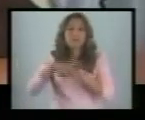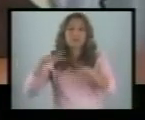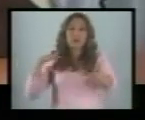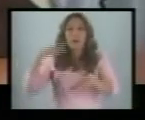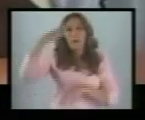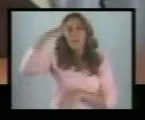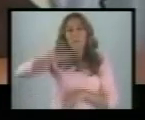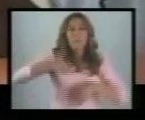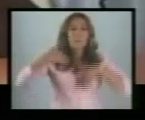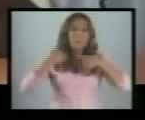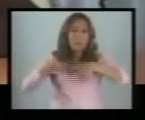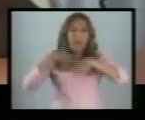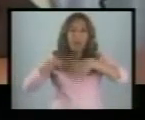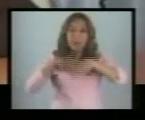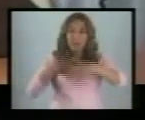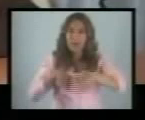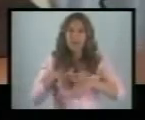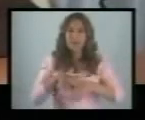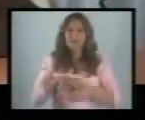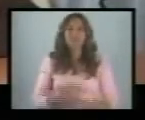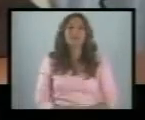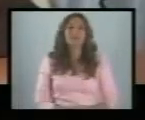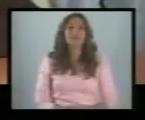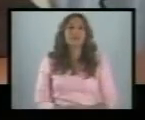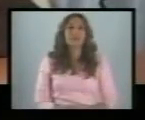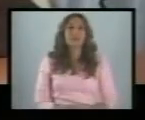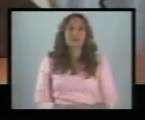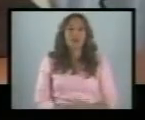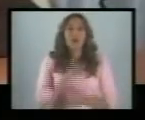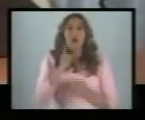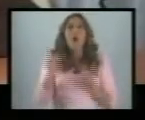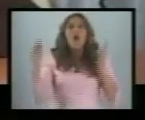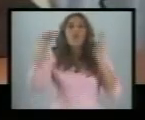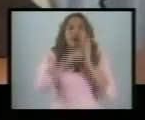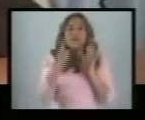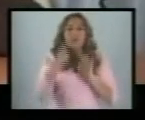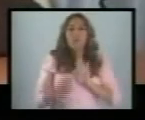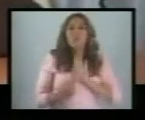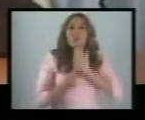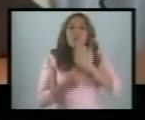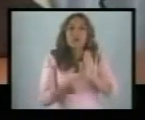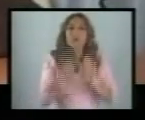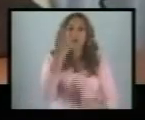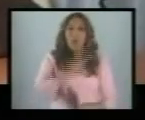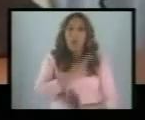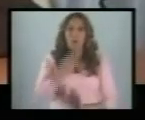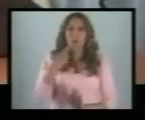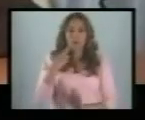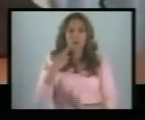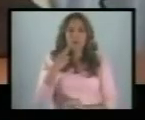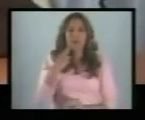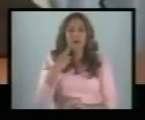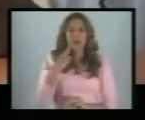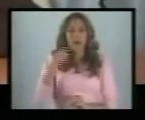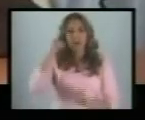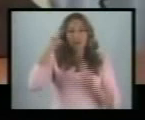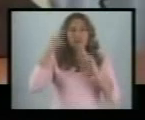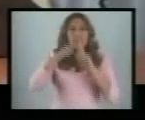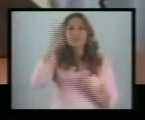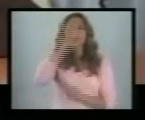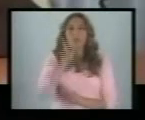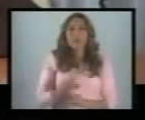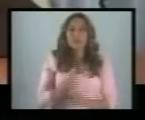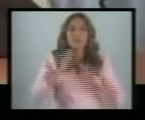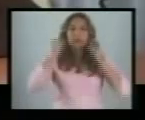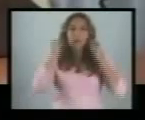efectivos de la Fuerza Armada Nacional Bolivariana, en un nuevo ejemplo de su compromiso con la República por la seguridad